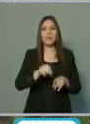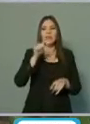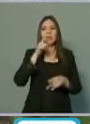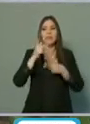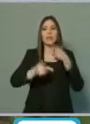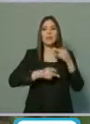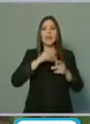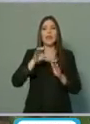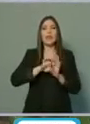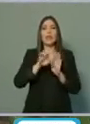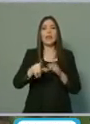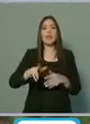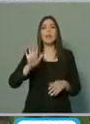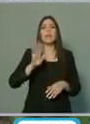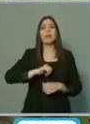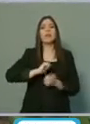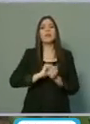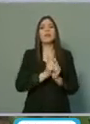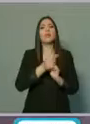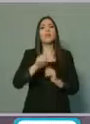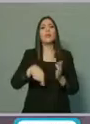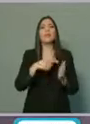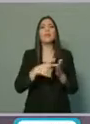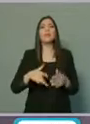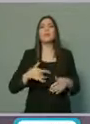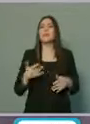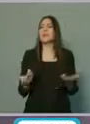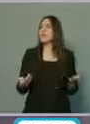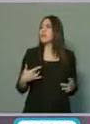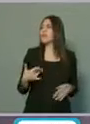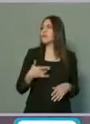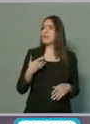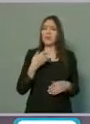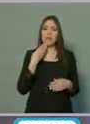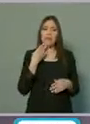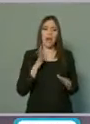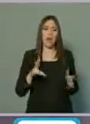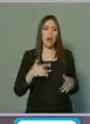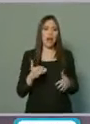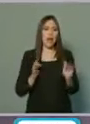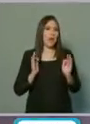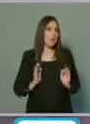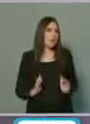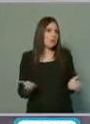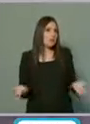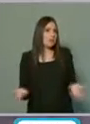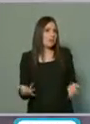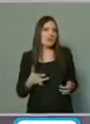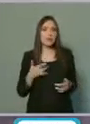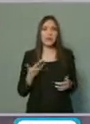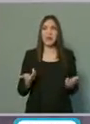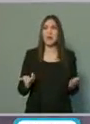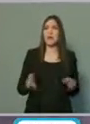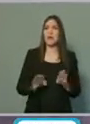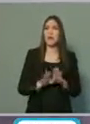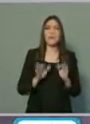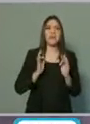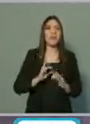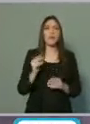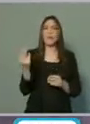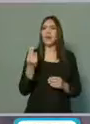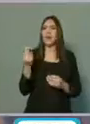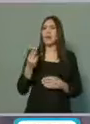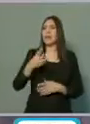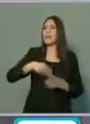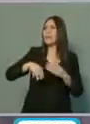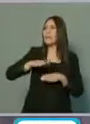que es la zona de confort. Háblanos de eso. Mira, la zona de confort es este lugar donde ya te sientes cómodo, estás tranquilo y ya no